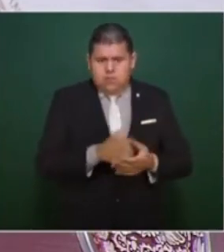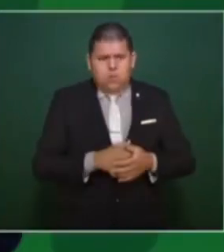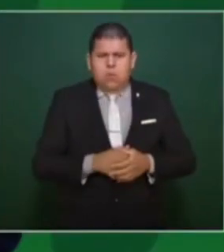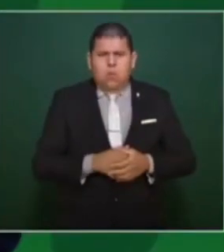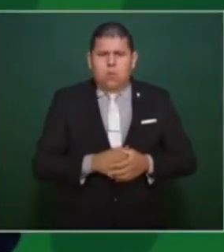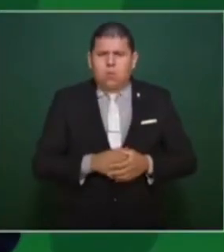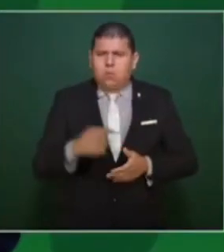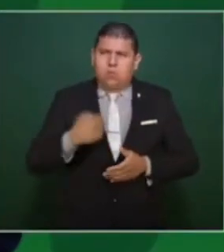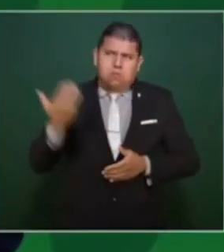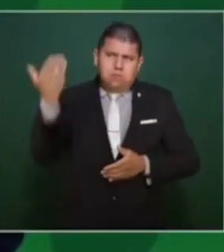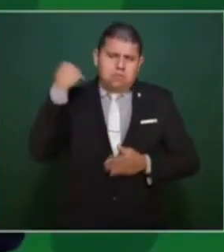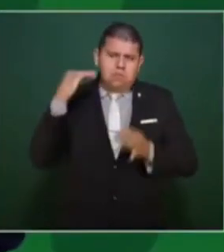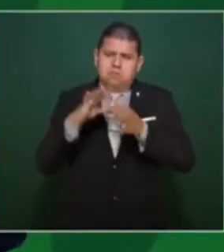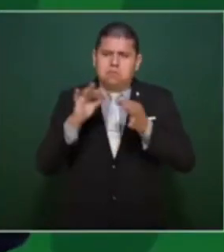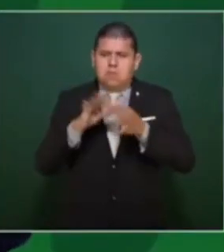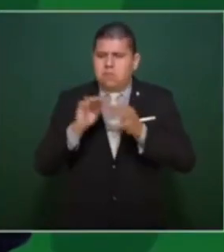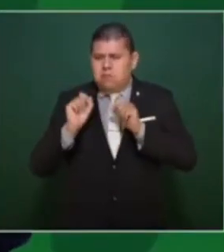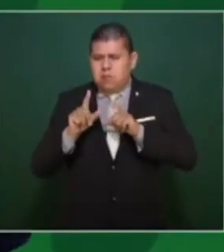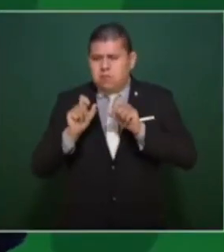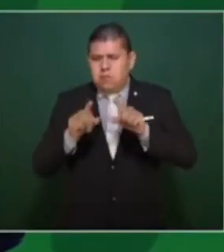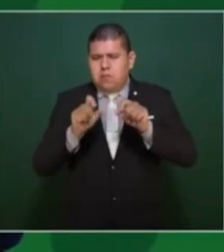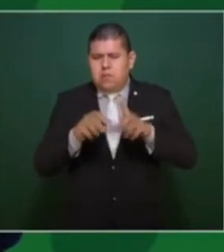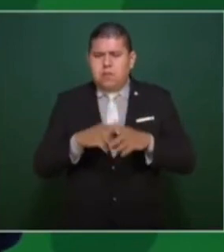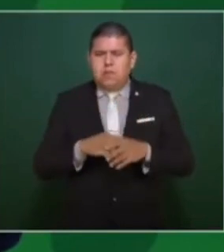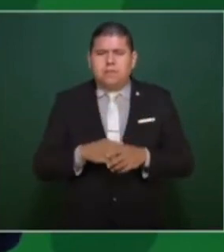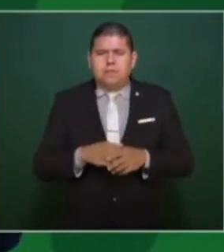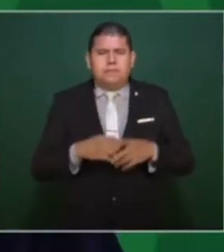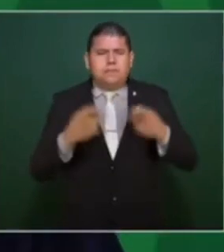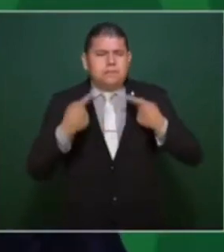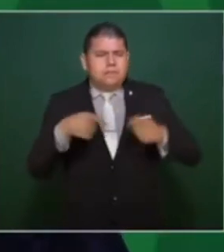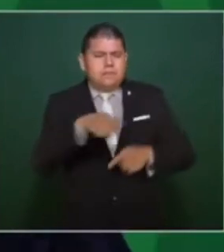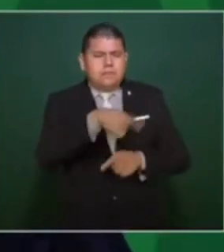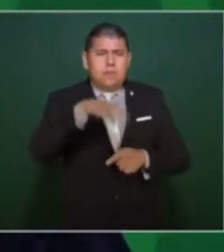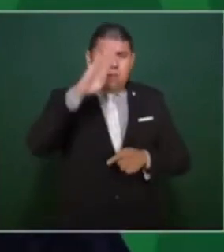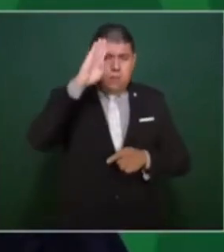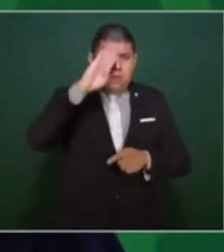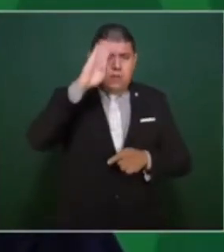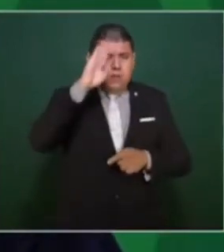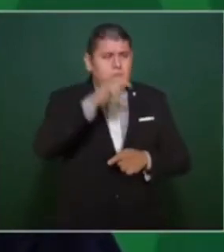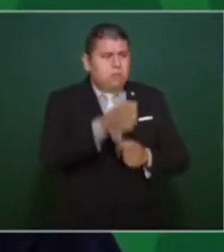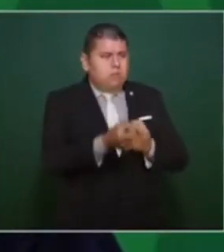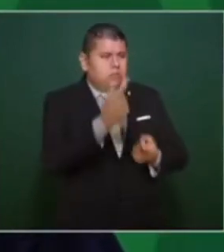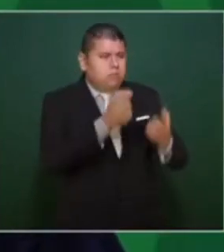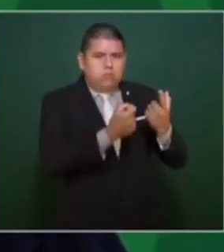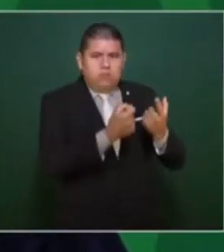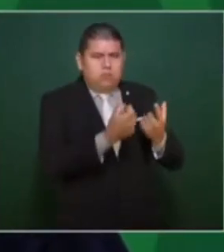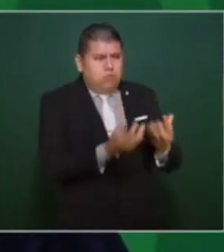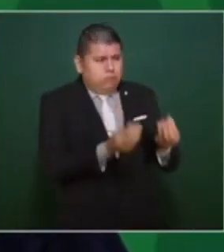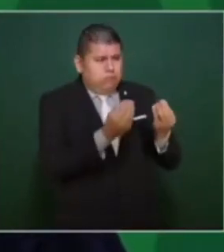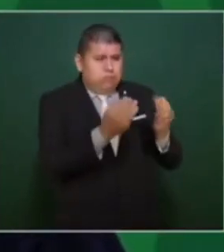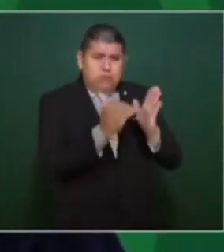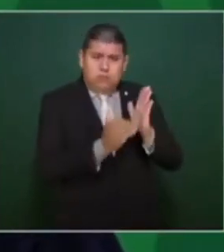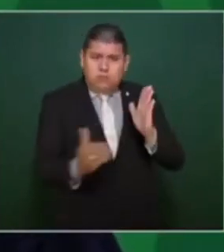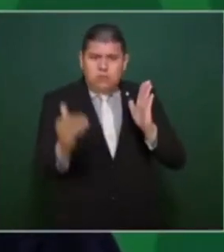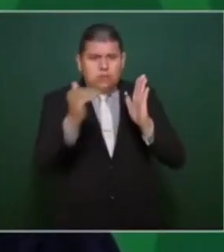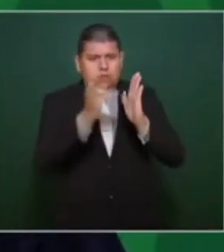siempre lo he dicho, un pensamiento de muchos, de